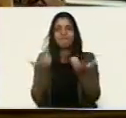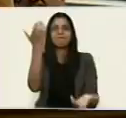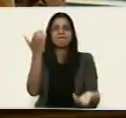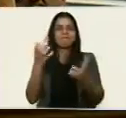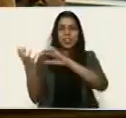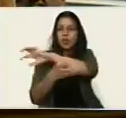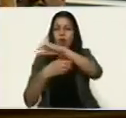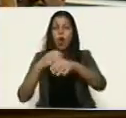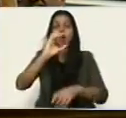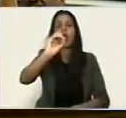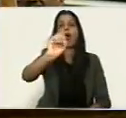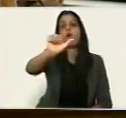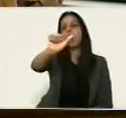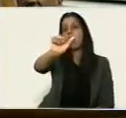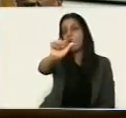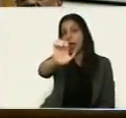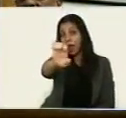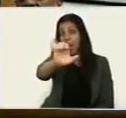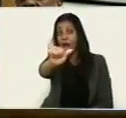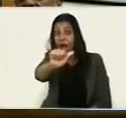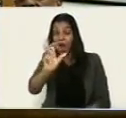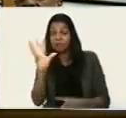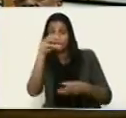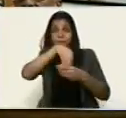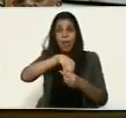OEA metida de aquí en una mesa